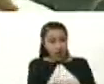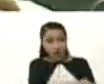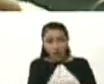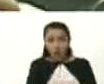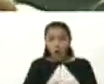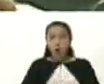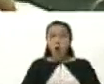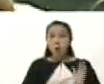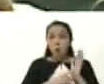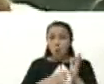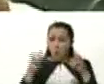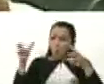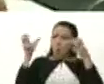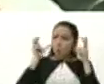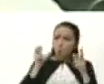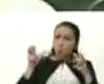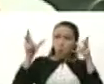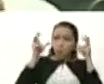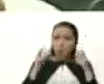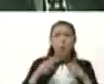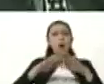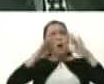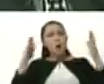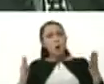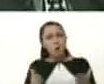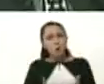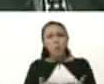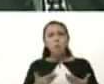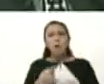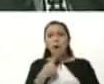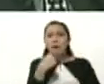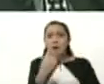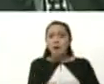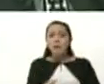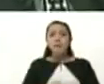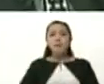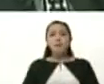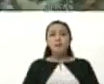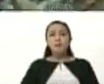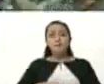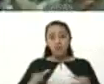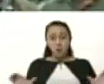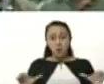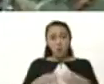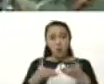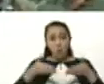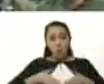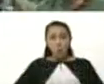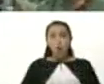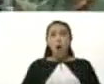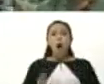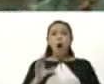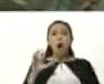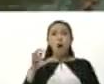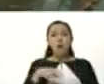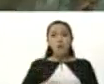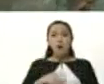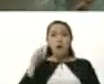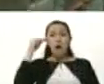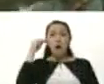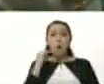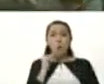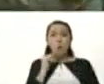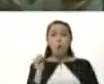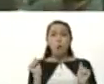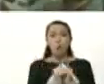Serenata, no solamente le decimos al mundo que Serenata nació donde está la tierra más antigua del planeta, en el